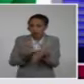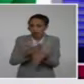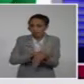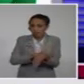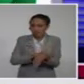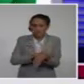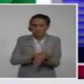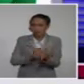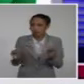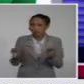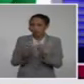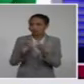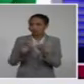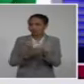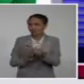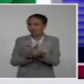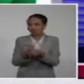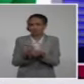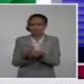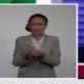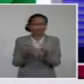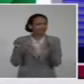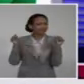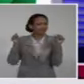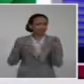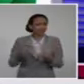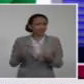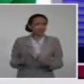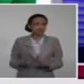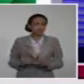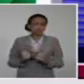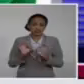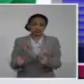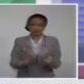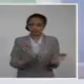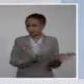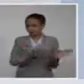fatal. De esta forma, Cuba amanece con